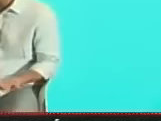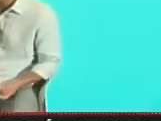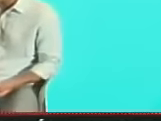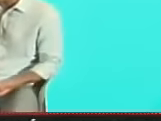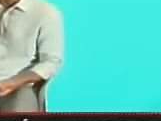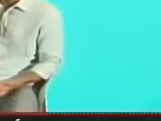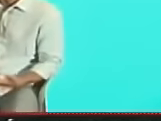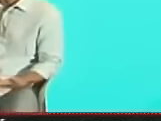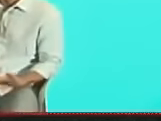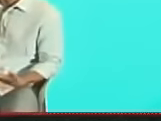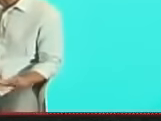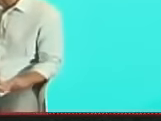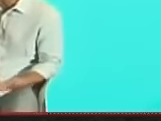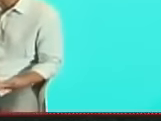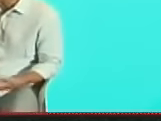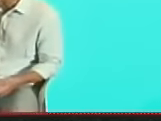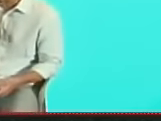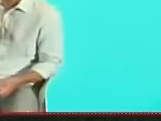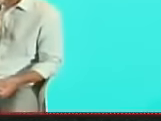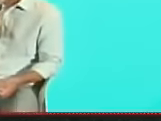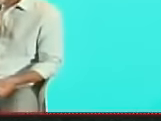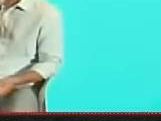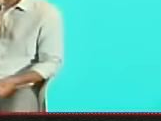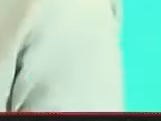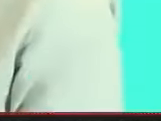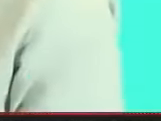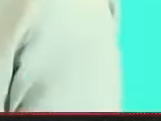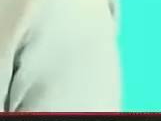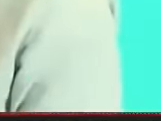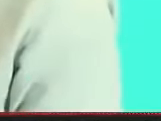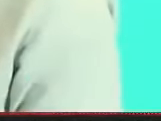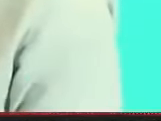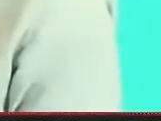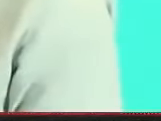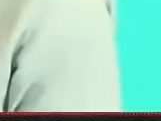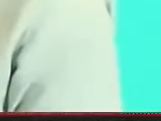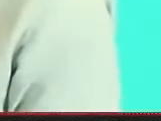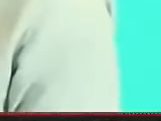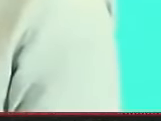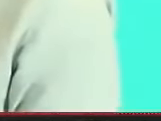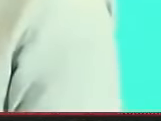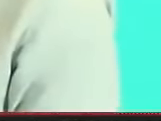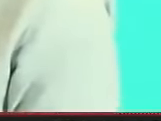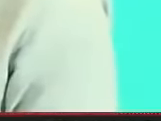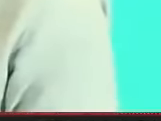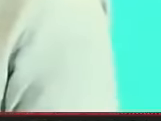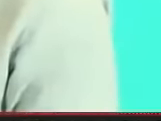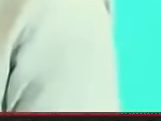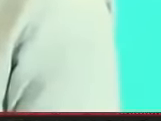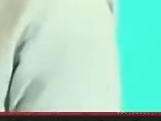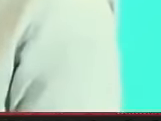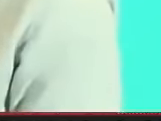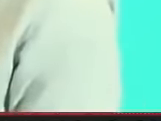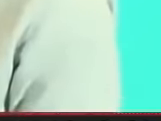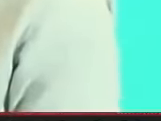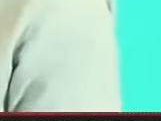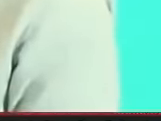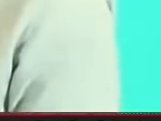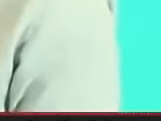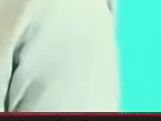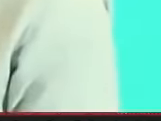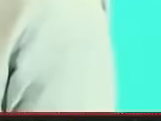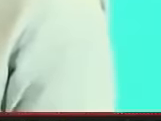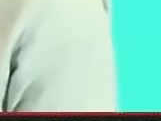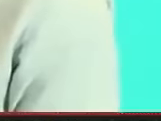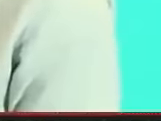empujar este nuevo futuro este nuevo comienzo que eh nos dimos el día de ayer yo estoy muy feliz Palma muy